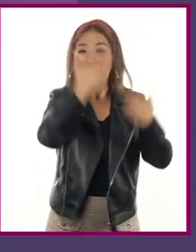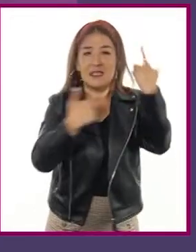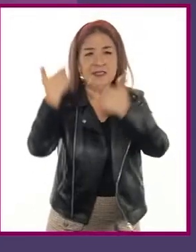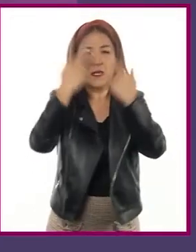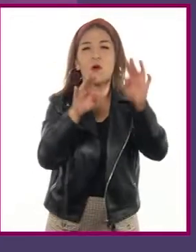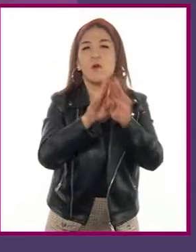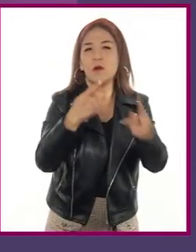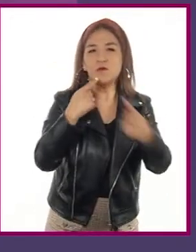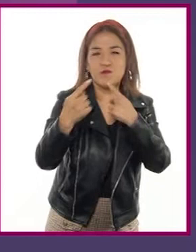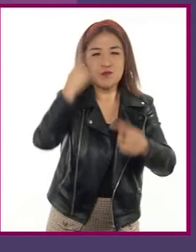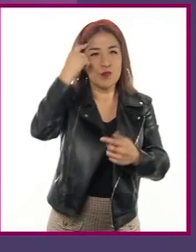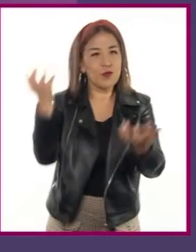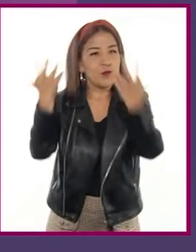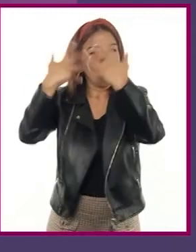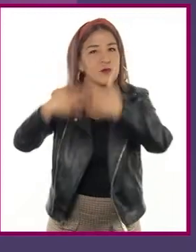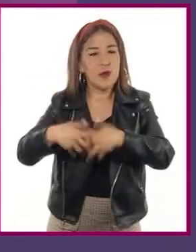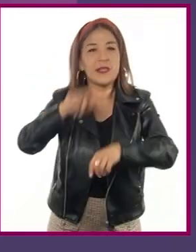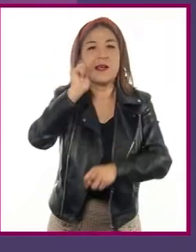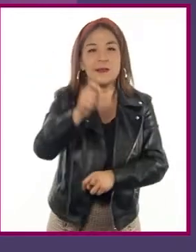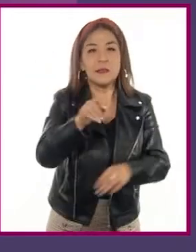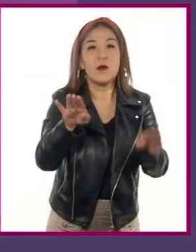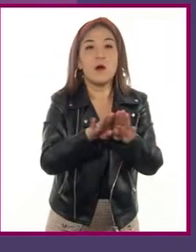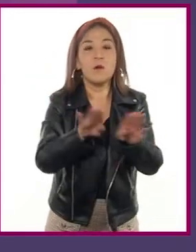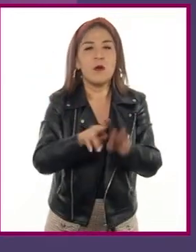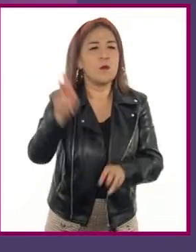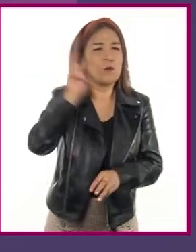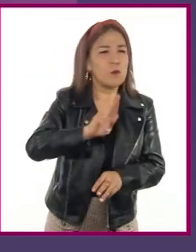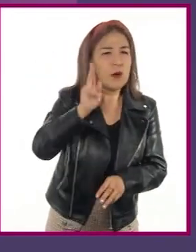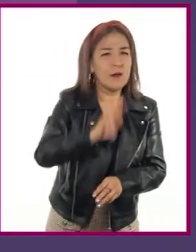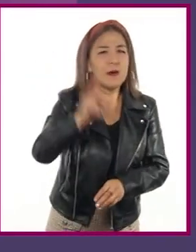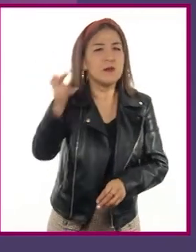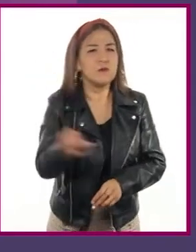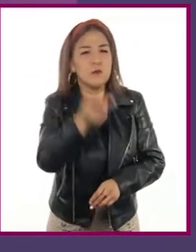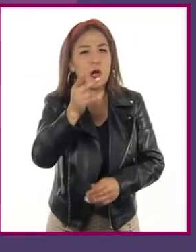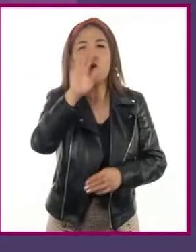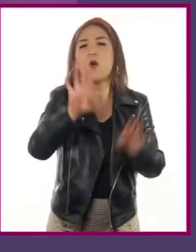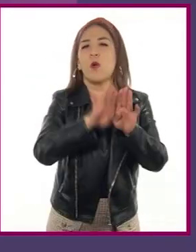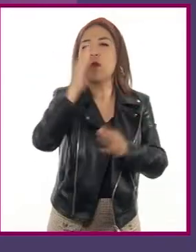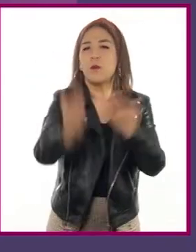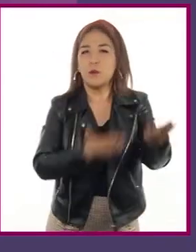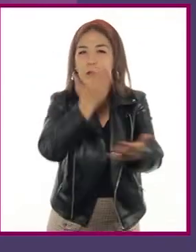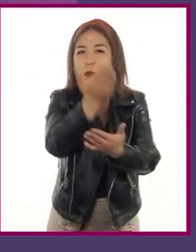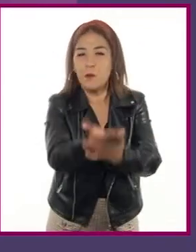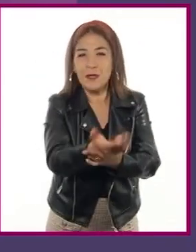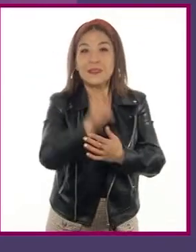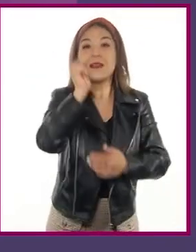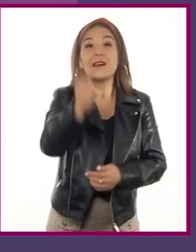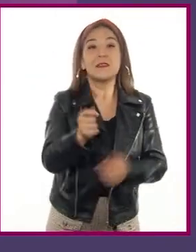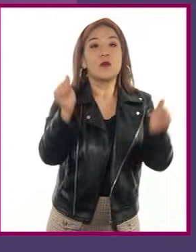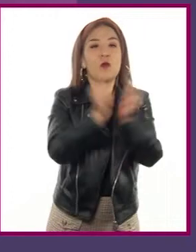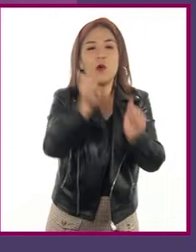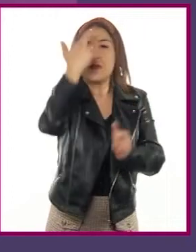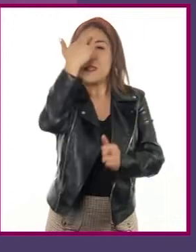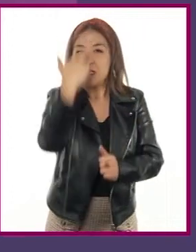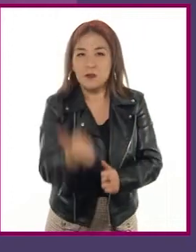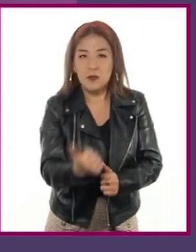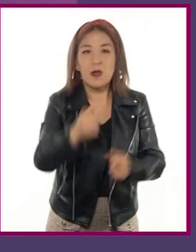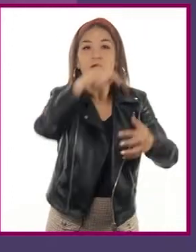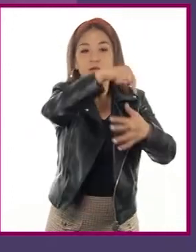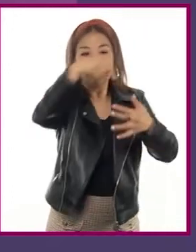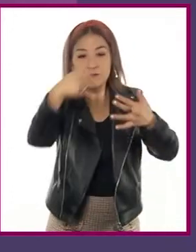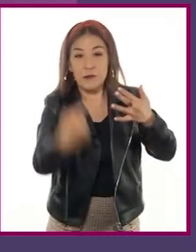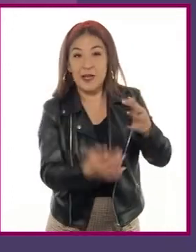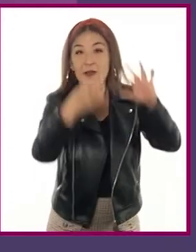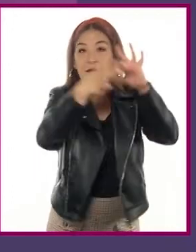crítico consiste en evaluar un planteamiento o una propuesta mediante razonamientos,